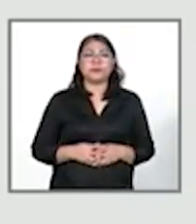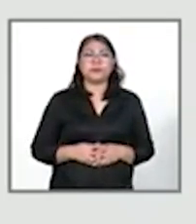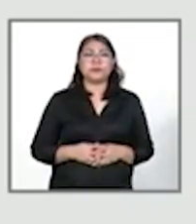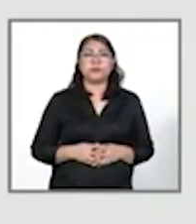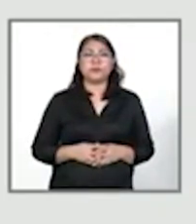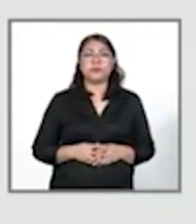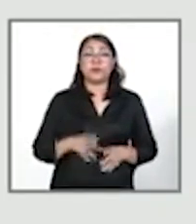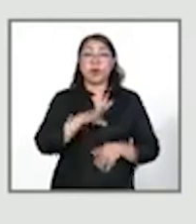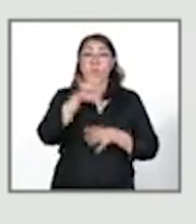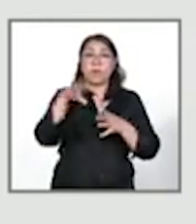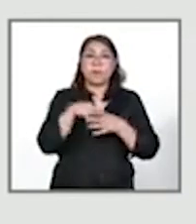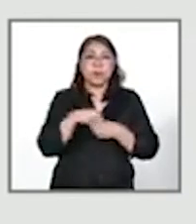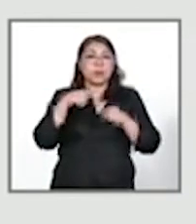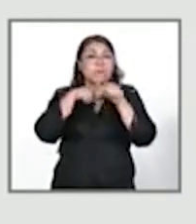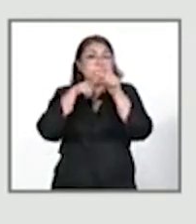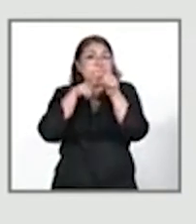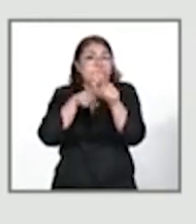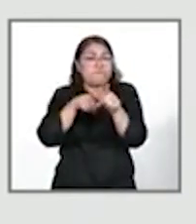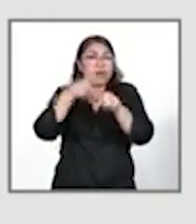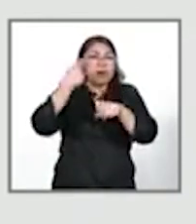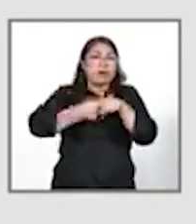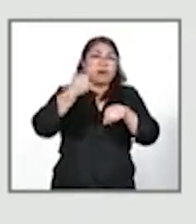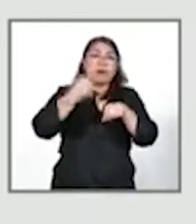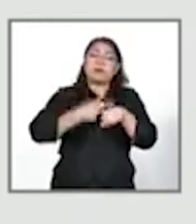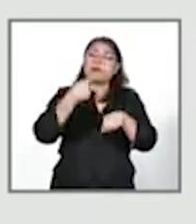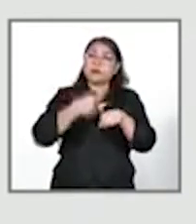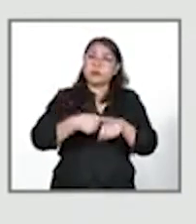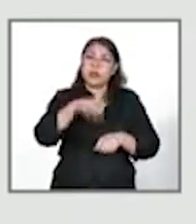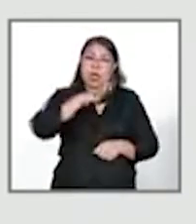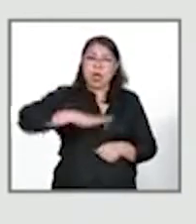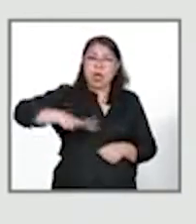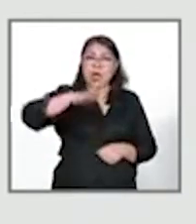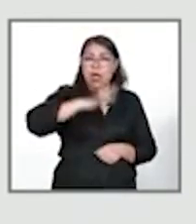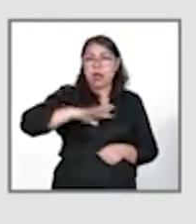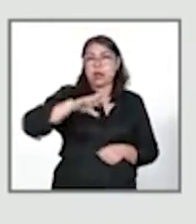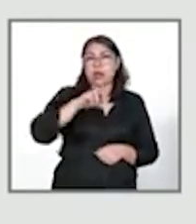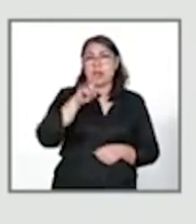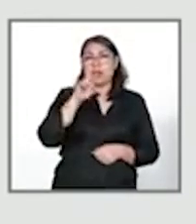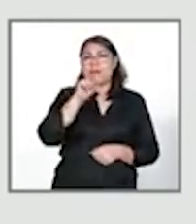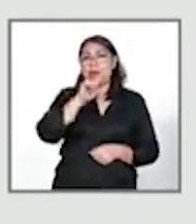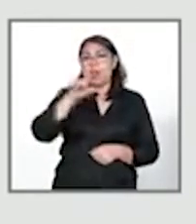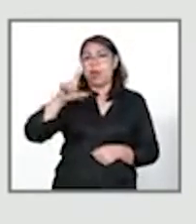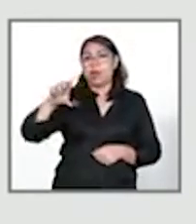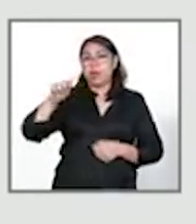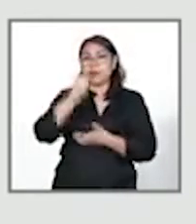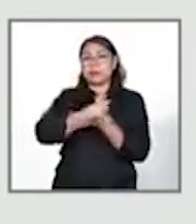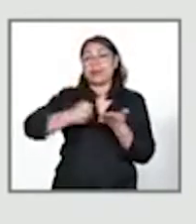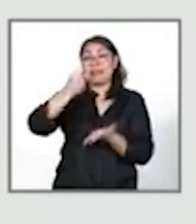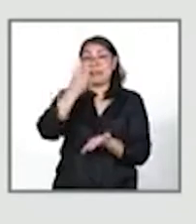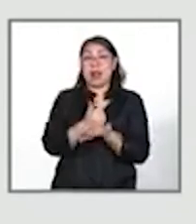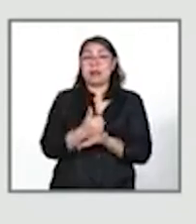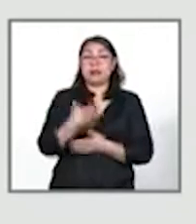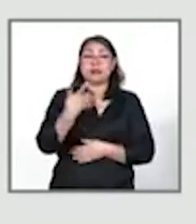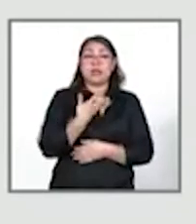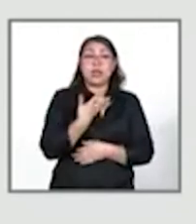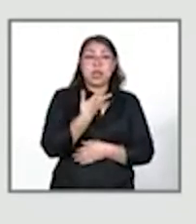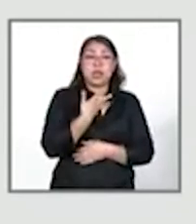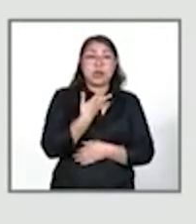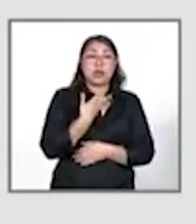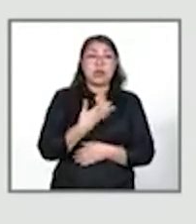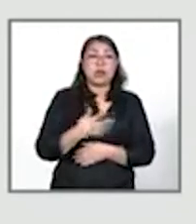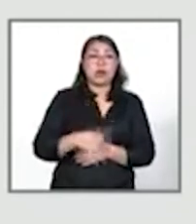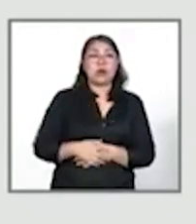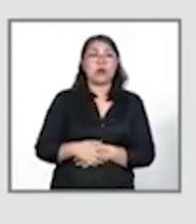Del total de casos activos por jurisdicción sanitaria, la jurisdicción sanitaria tiene un registro